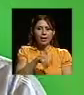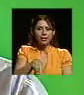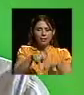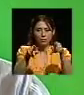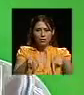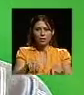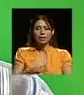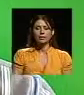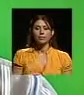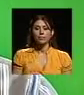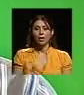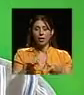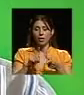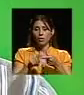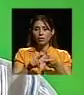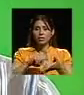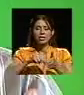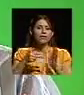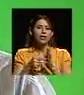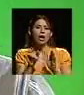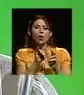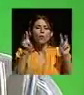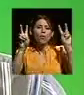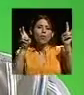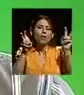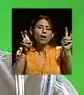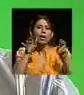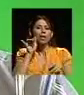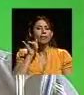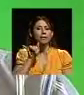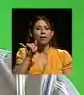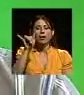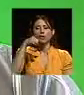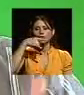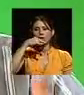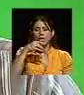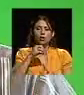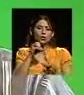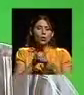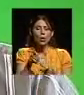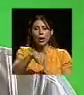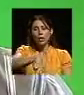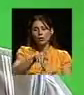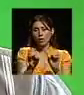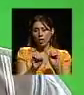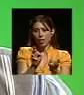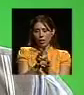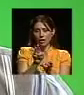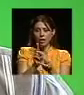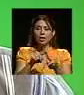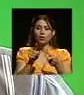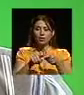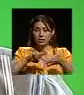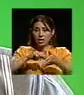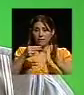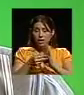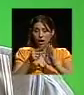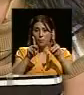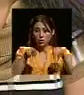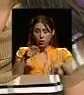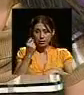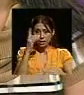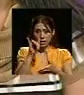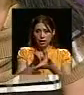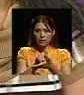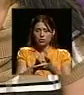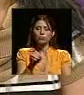cierto punto, como verse los eternos niños como ser asexuados supuestamente por la gente, tiende a contribuir a que se omita eso. Precisamente